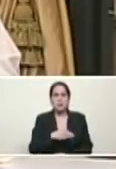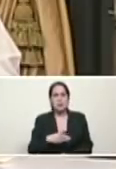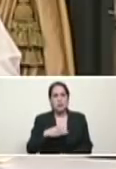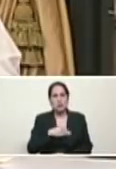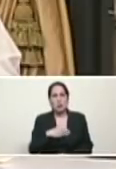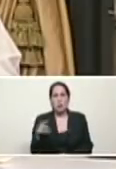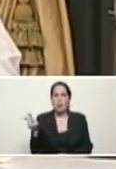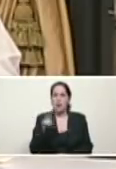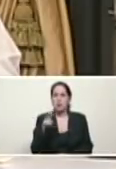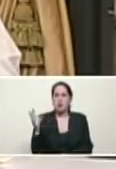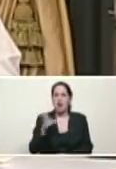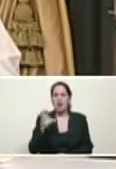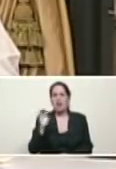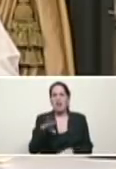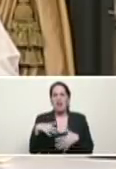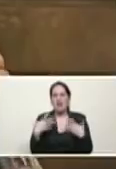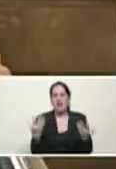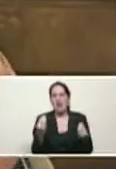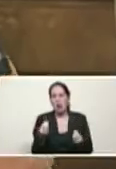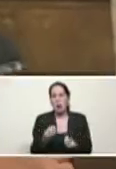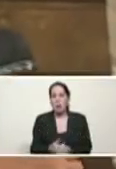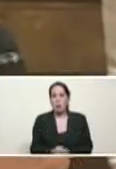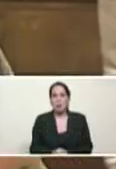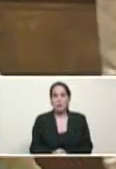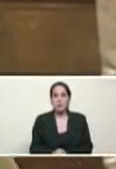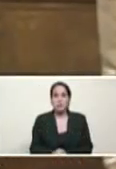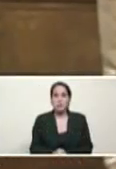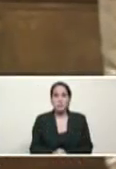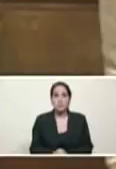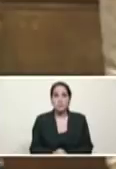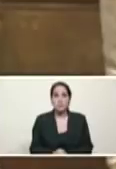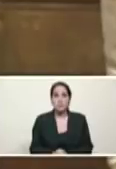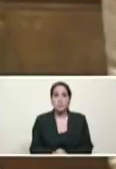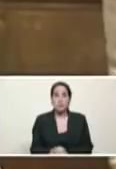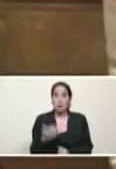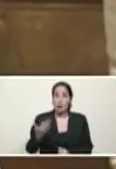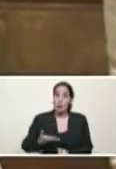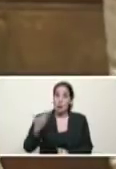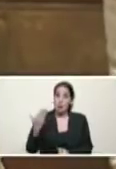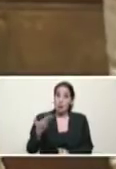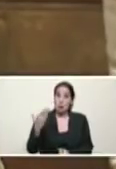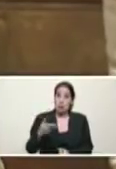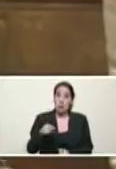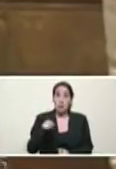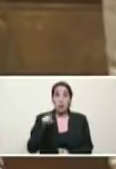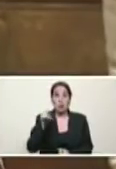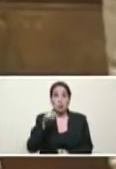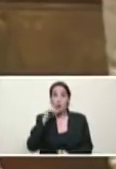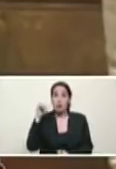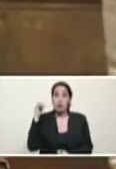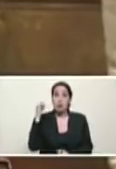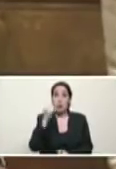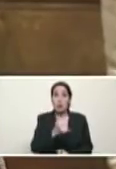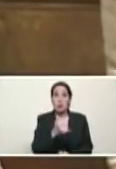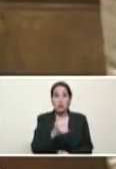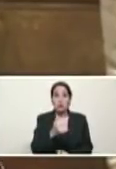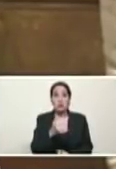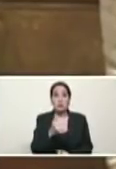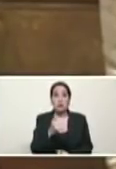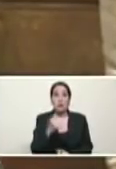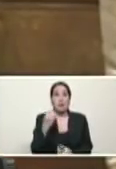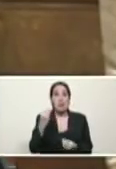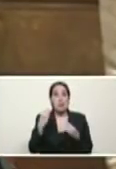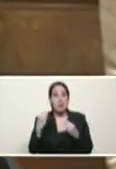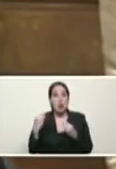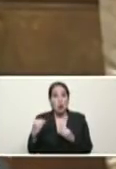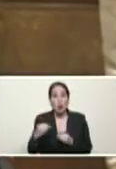compañera Erika Faría? Y presidente, primero es importante que usted haga esa denuncia que hacía ahorita de cómo